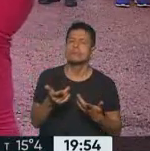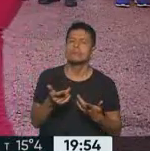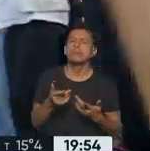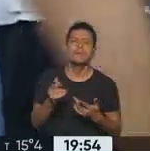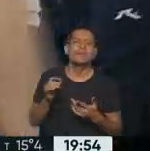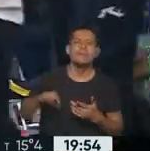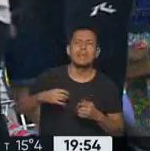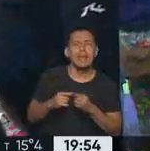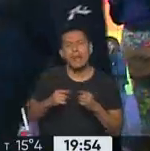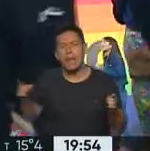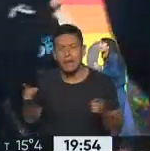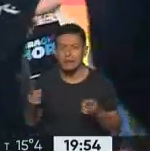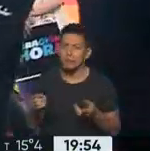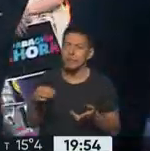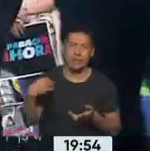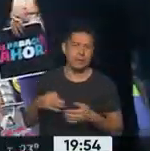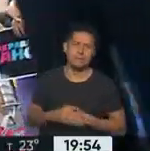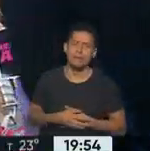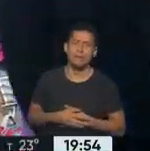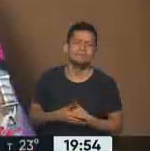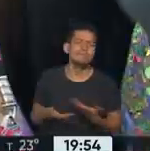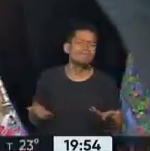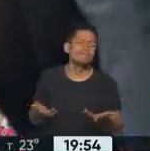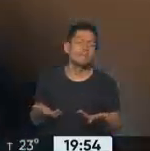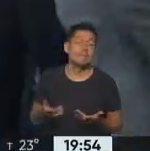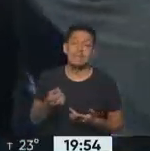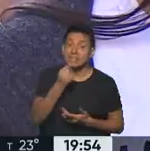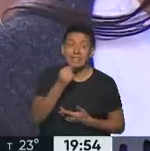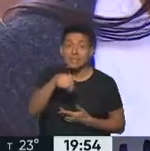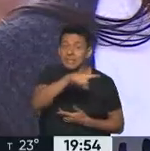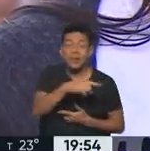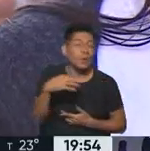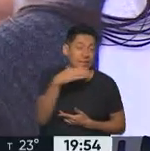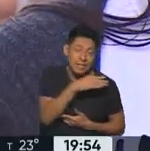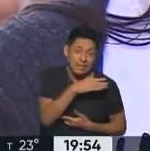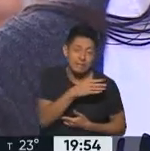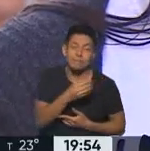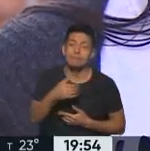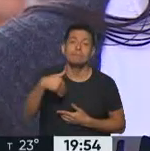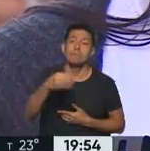pues la verdad que no vamos a mejorar.